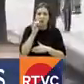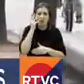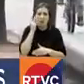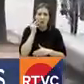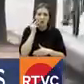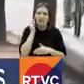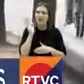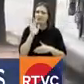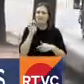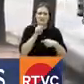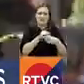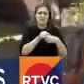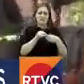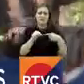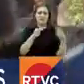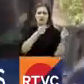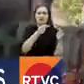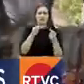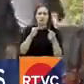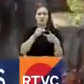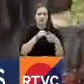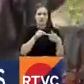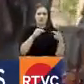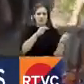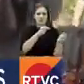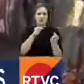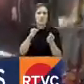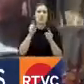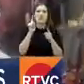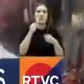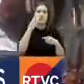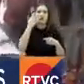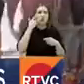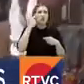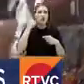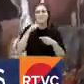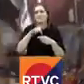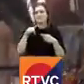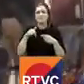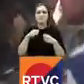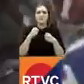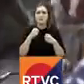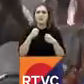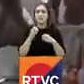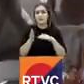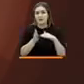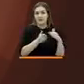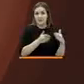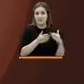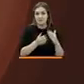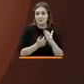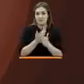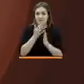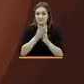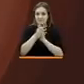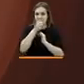sino semanalmente a partir de mayo. Bienvenidos a RTVC Noticias. Vamos con los titulares.